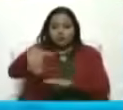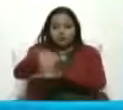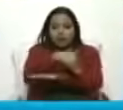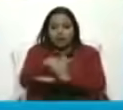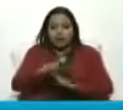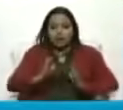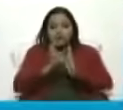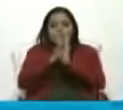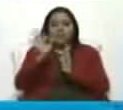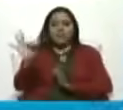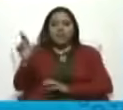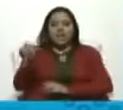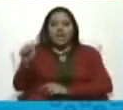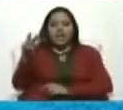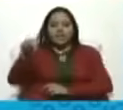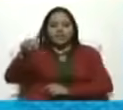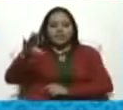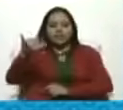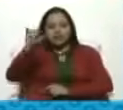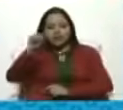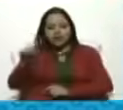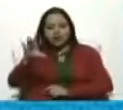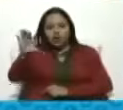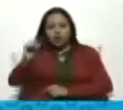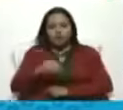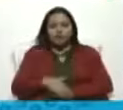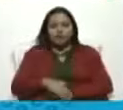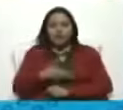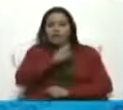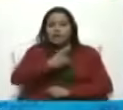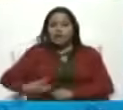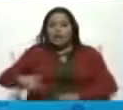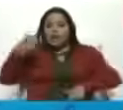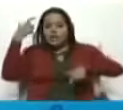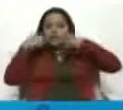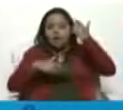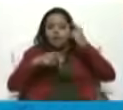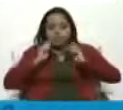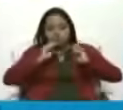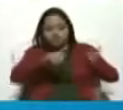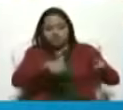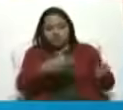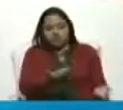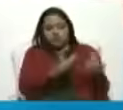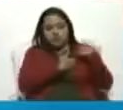de San Francisco. El comandante Chávez me encargó del Zulia.